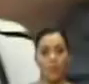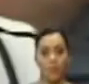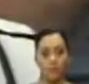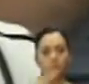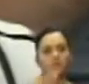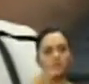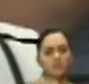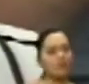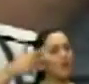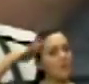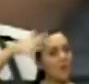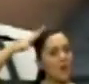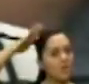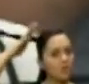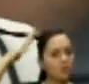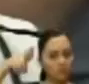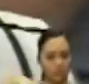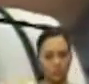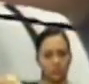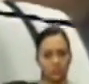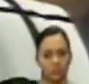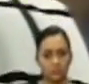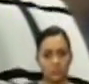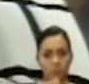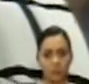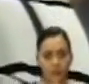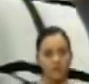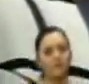pues realmente feliz. En el camino